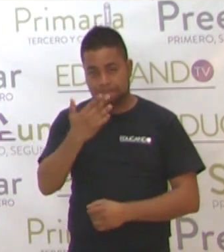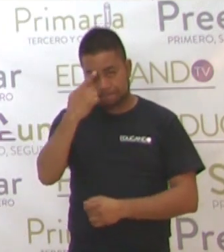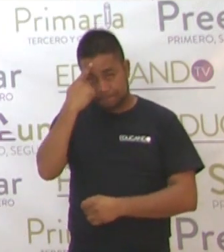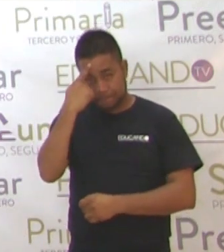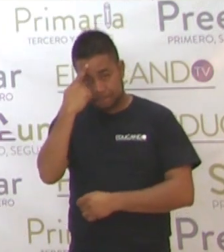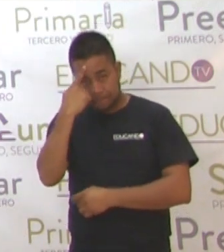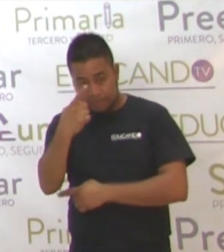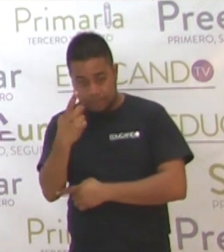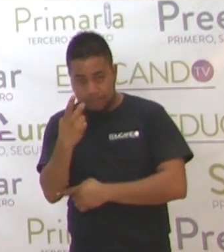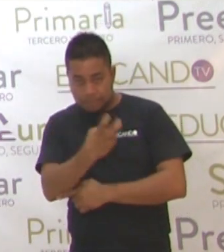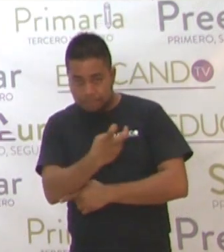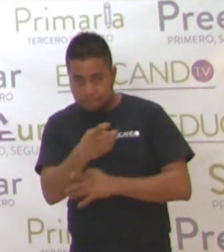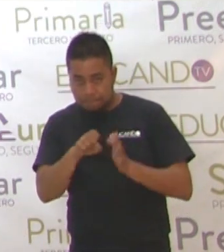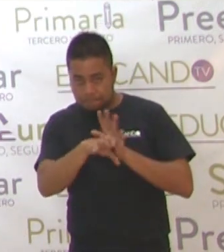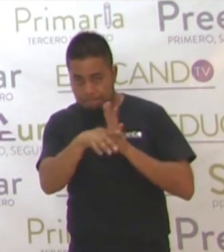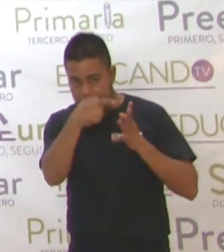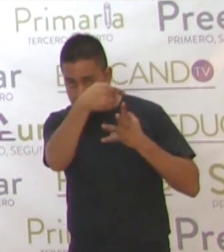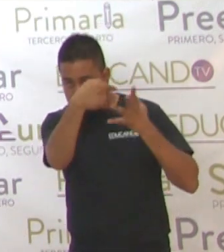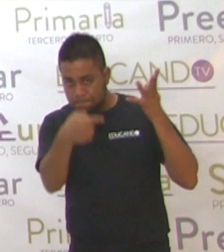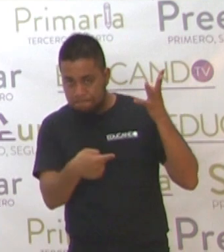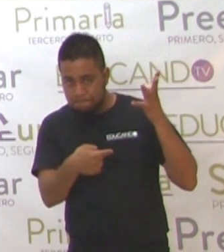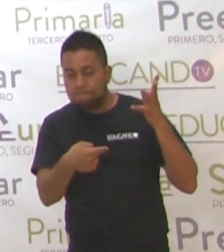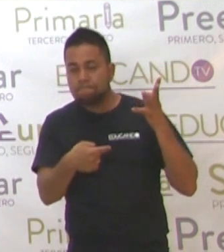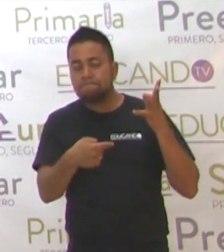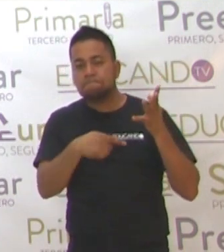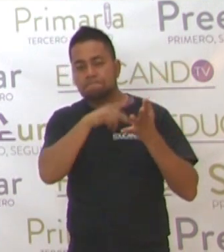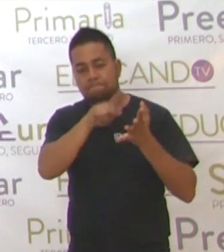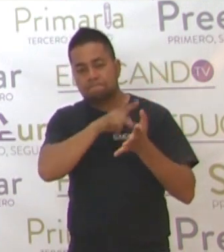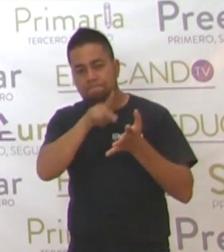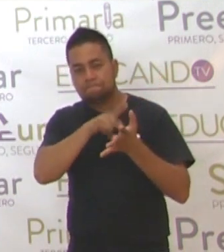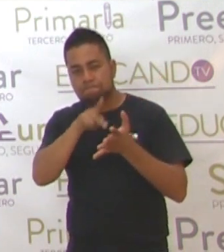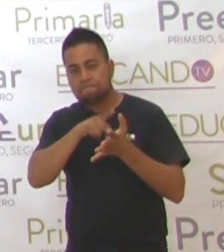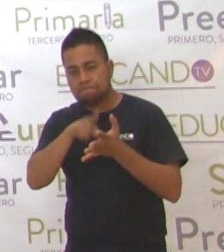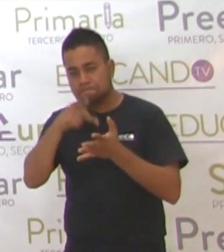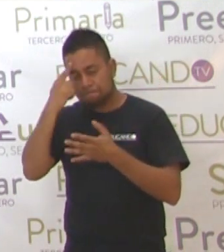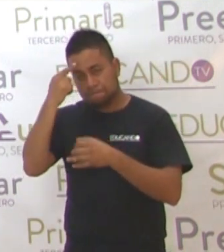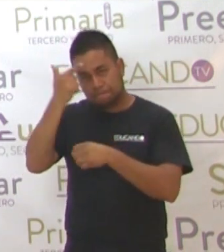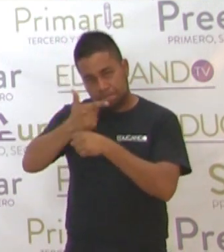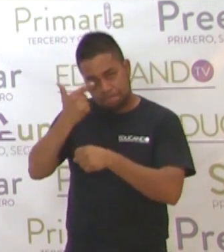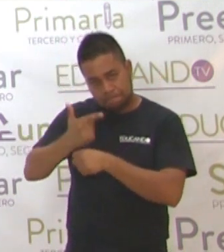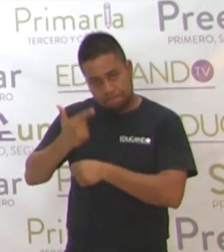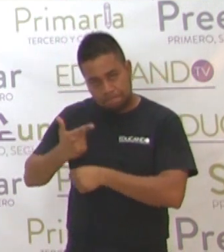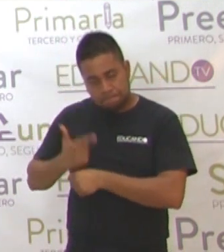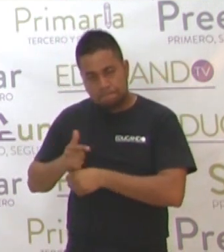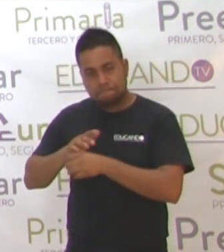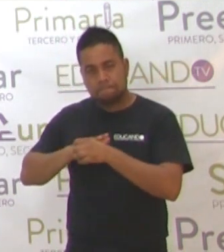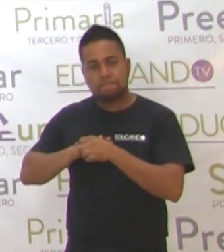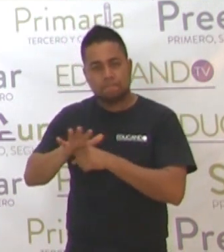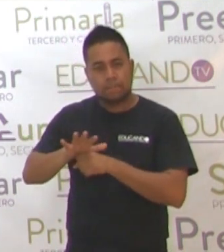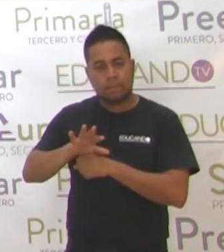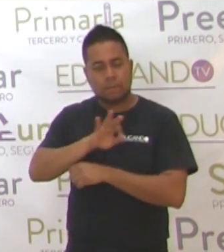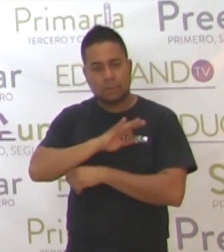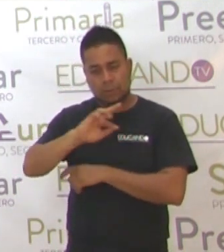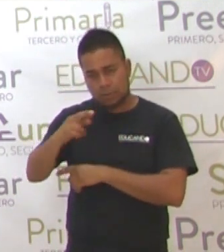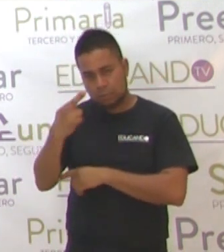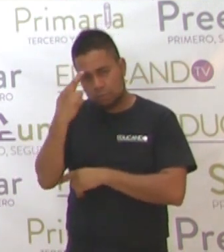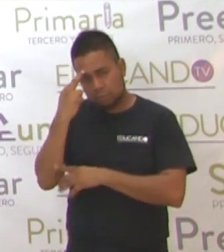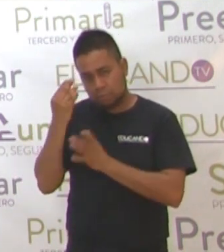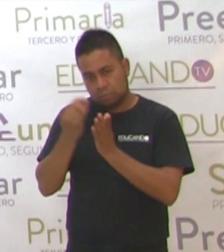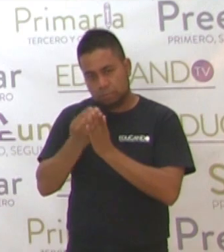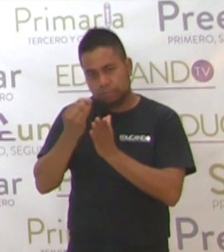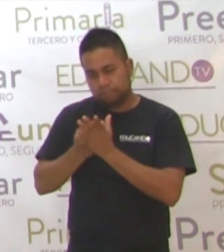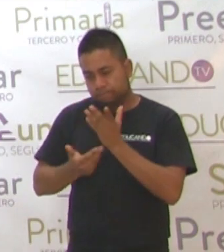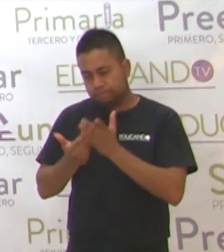acá los vamos a volver a repetir para que te vayas dando cuenta y vayas recordando un poco de lo que hablamos la sesión anterior